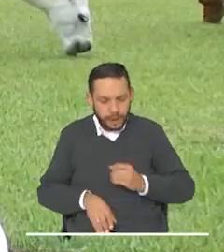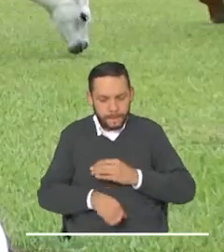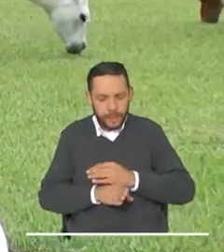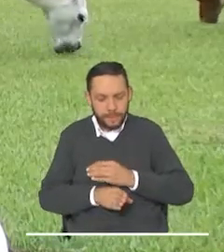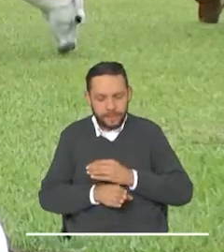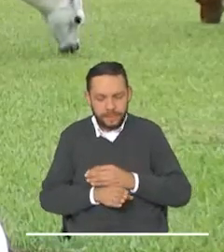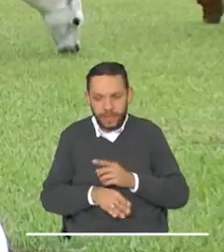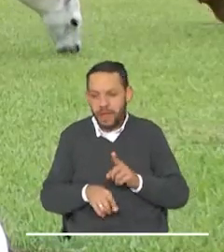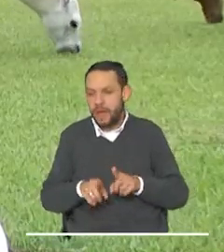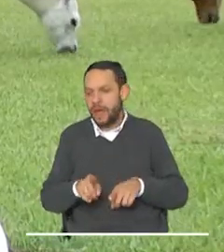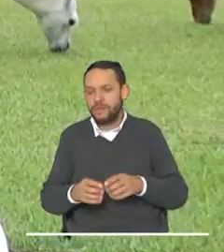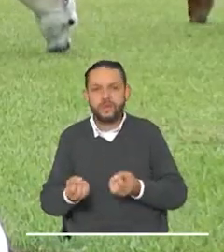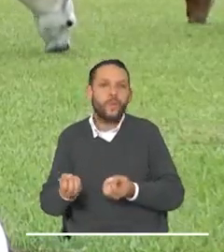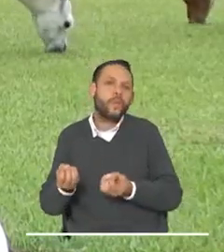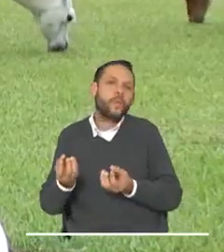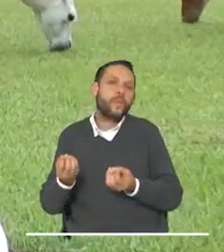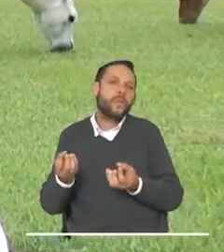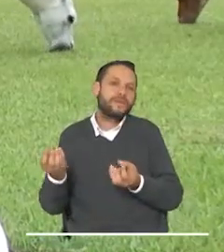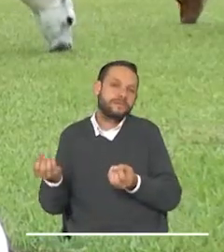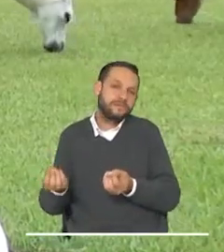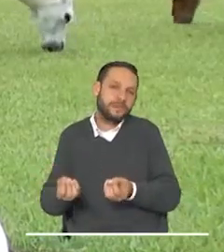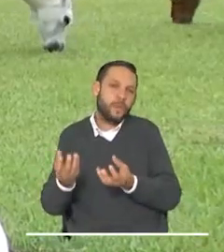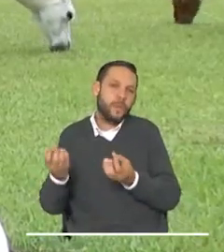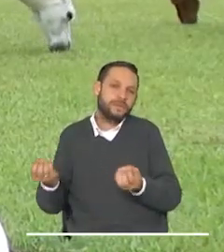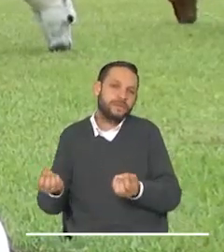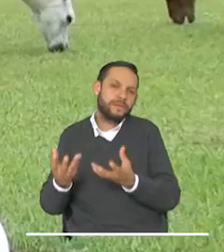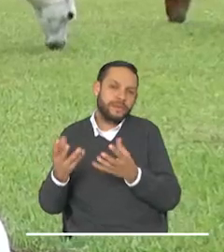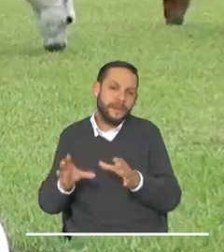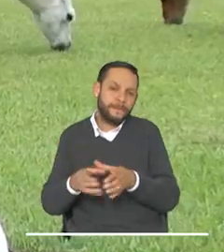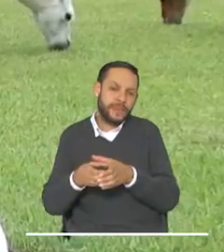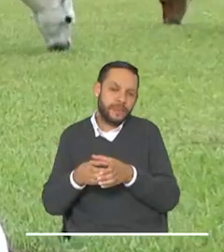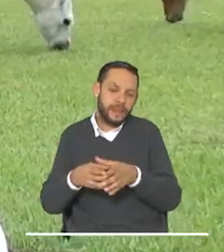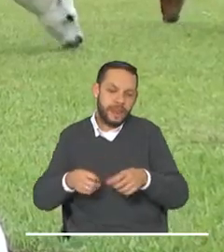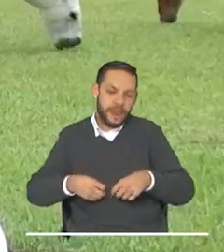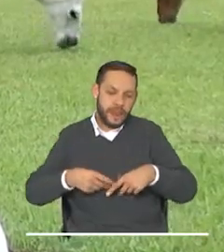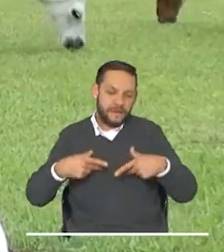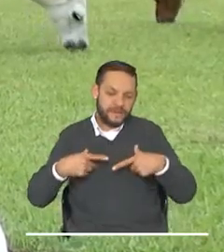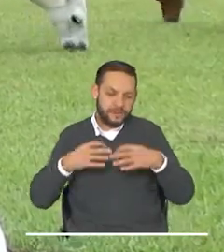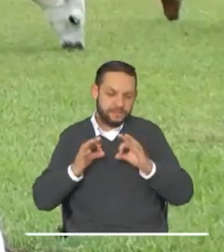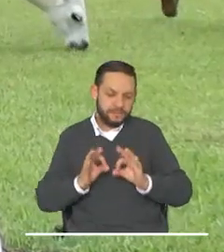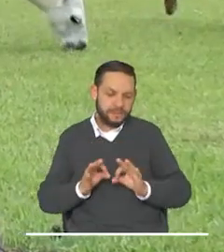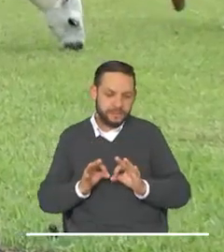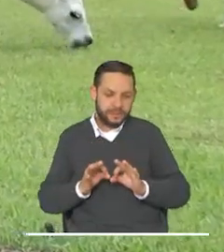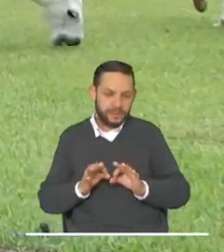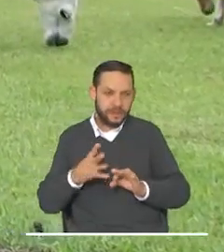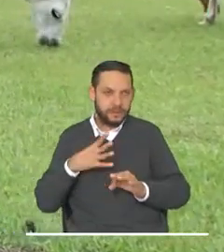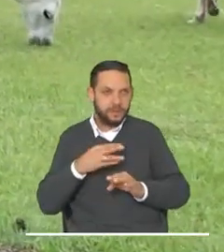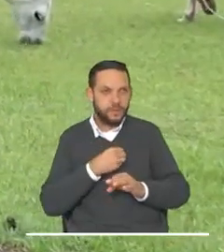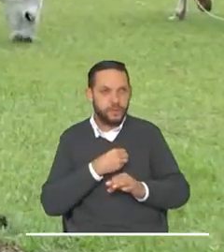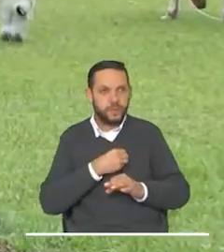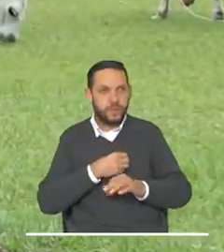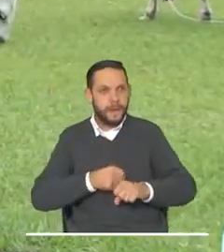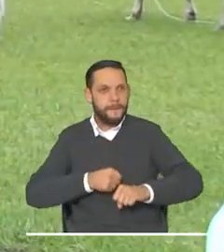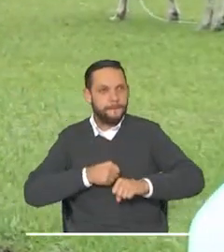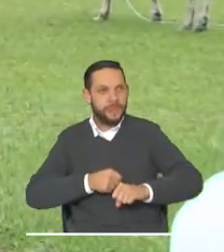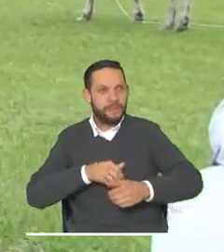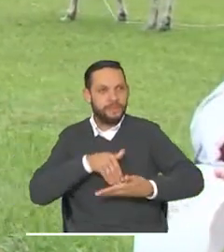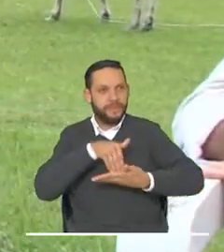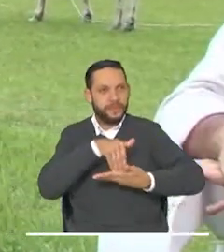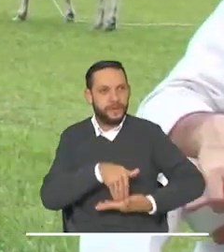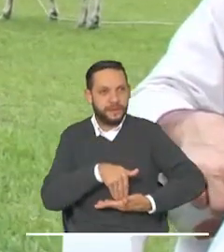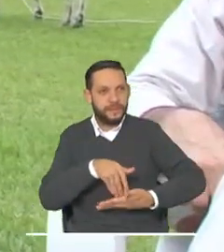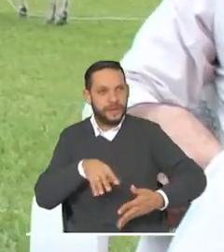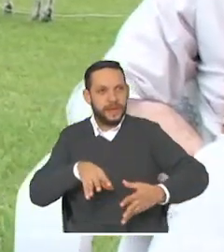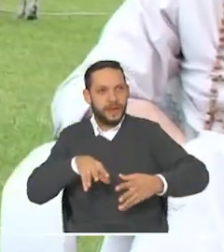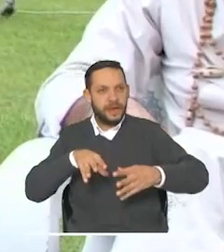cotidianidad nos pasan realidades Y maestros de la vida pero nuestra resistencias nos impiden reconocer